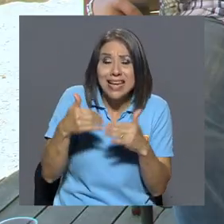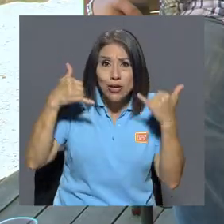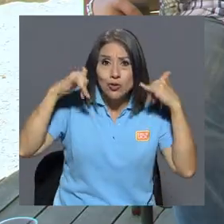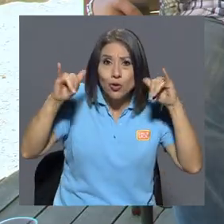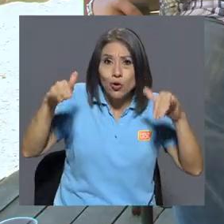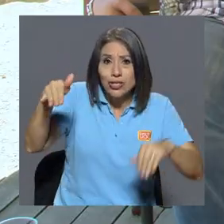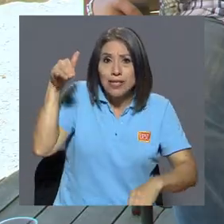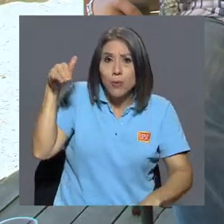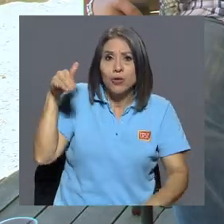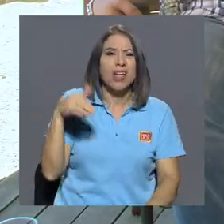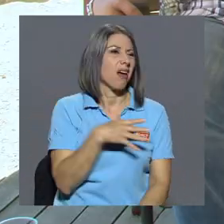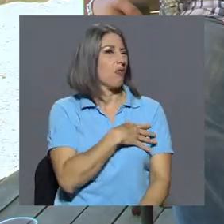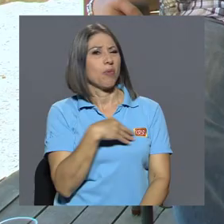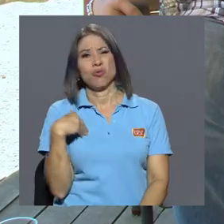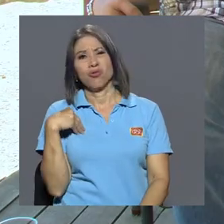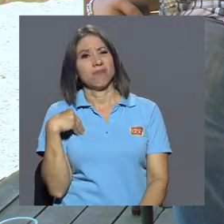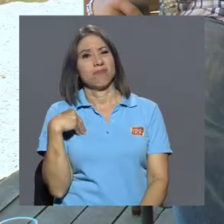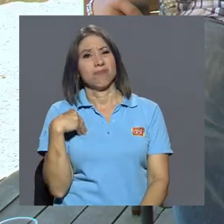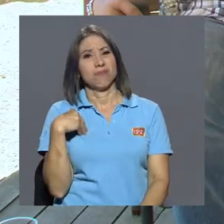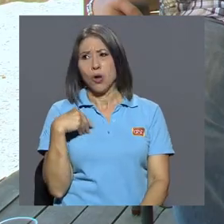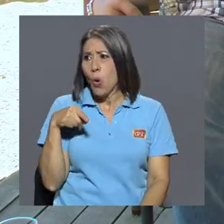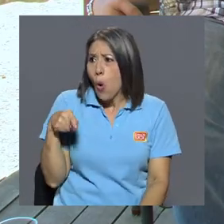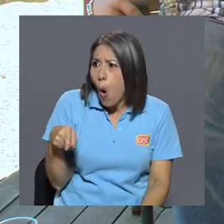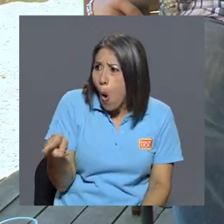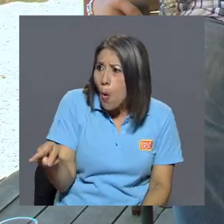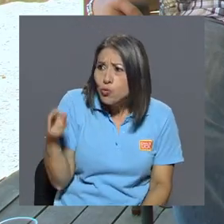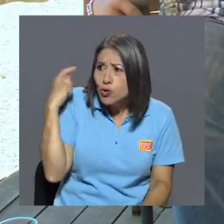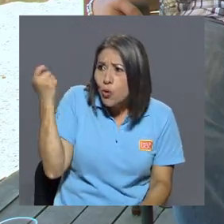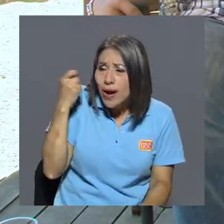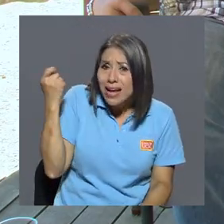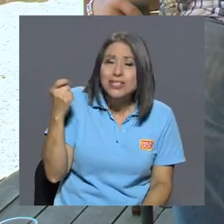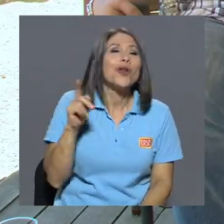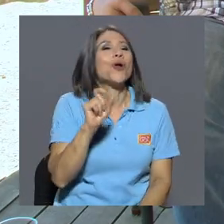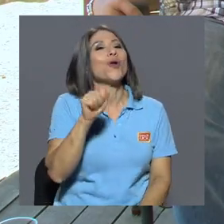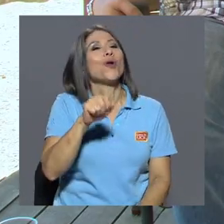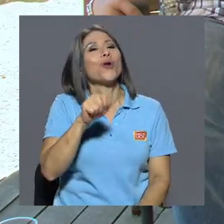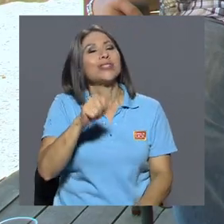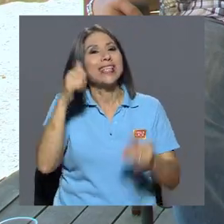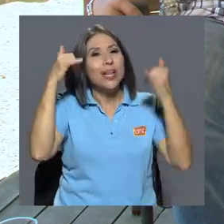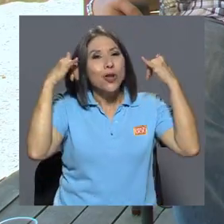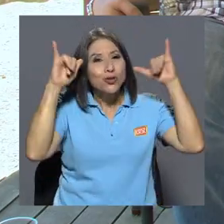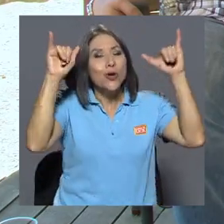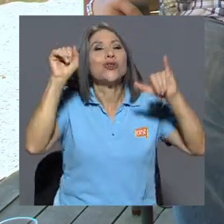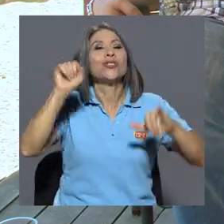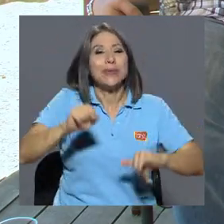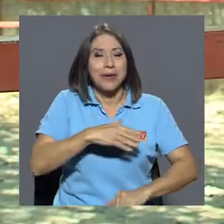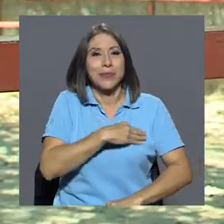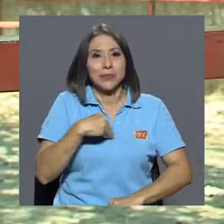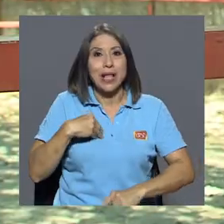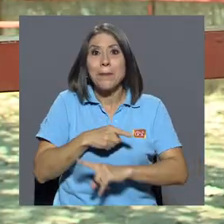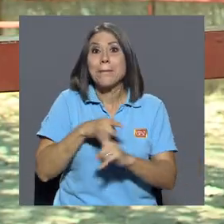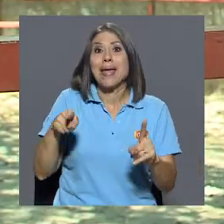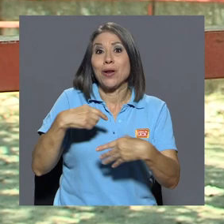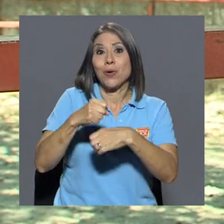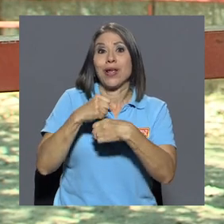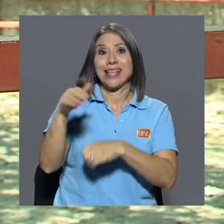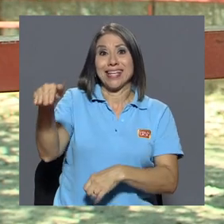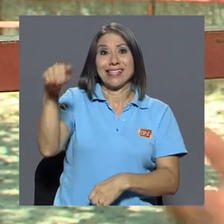¿Cómo? ¿A usted un guanacasteco? No, los Toros sí me gustan. No me gusta lo que hacen en Zapote.